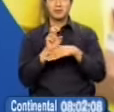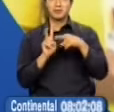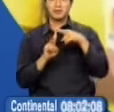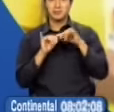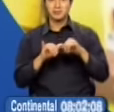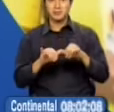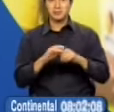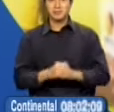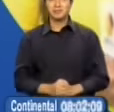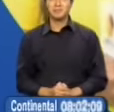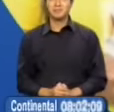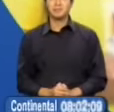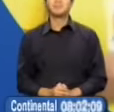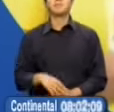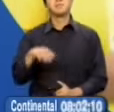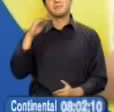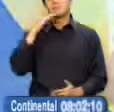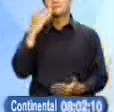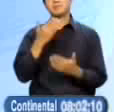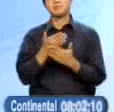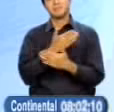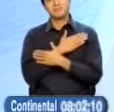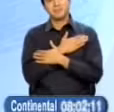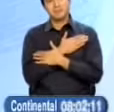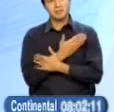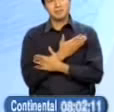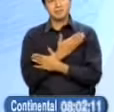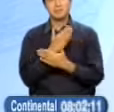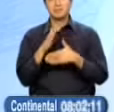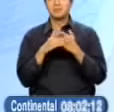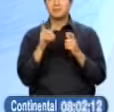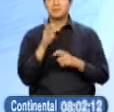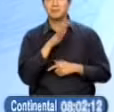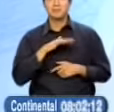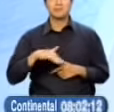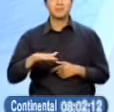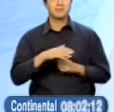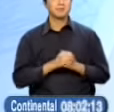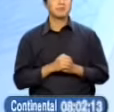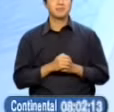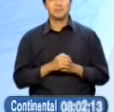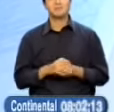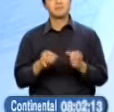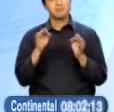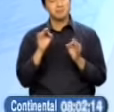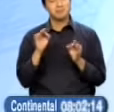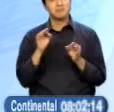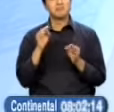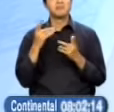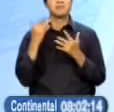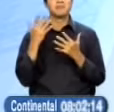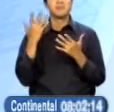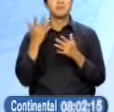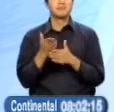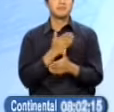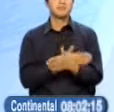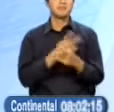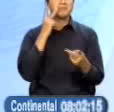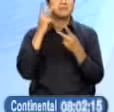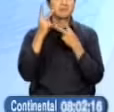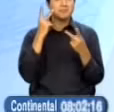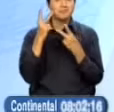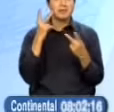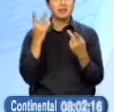cte muchas gracias en soledad o un abrazo para ti y para todos y quienes se encuentran en este sector de la capital de la republica esperando la previa de este encuentro